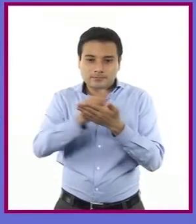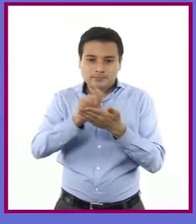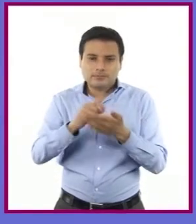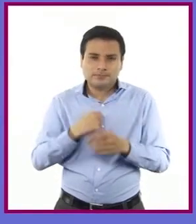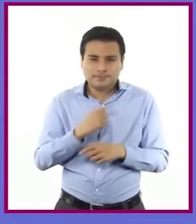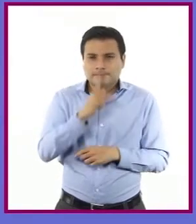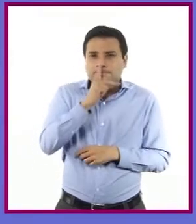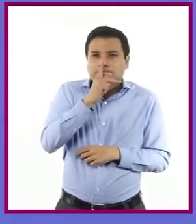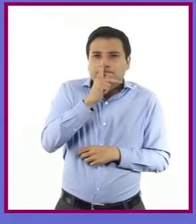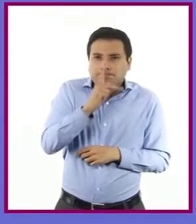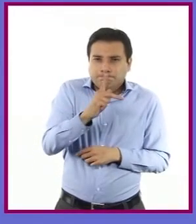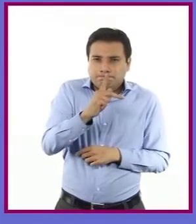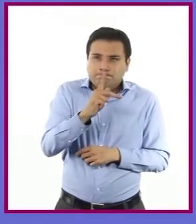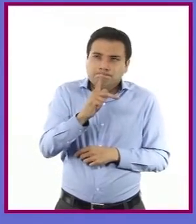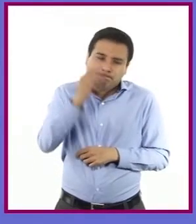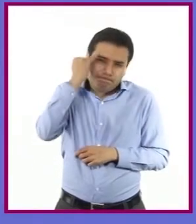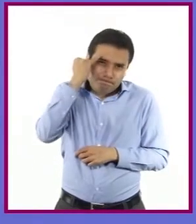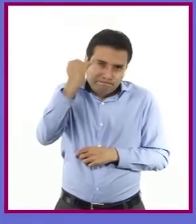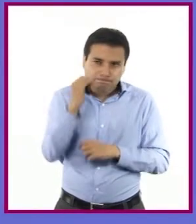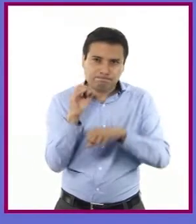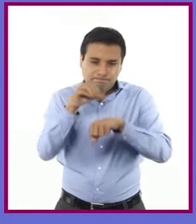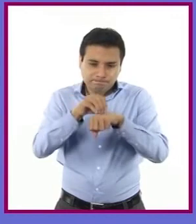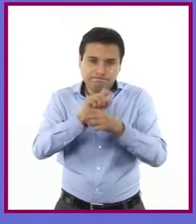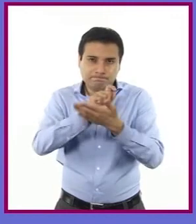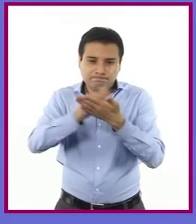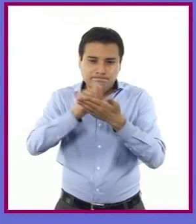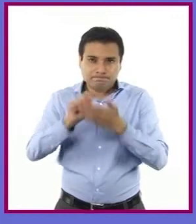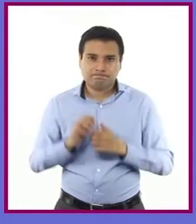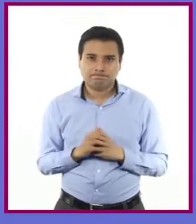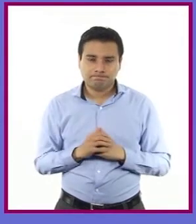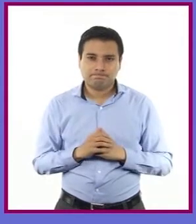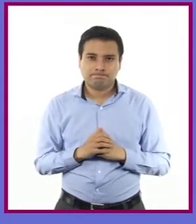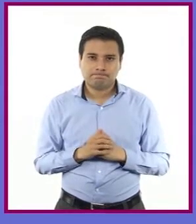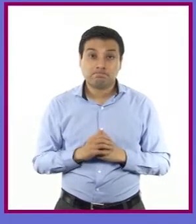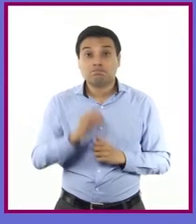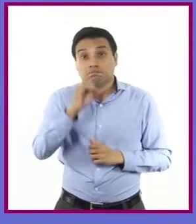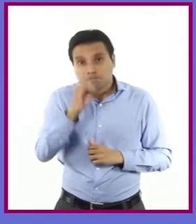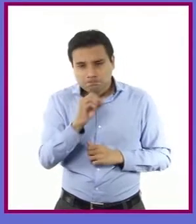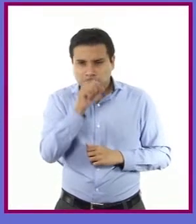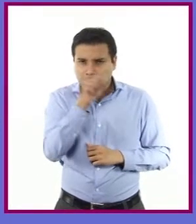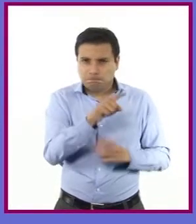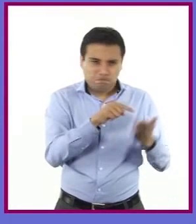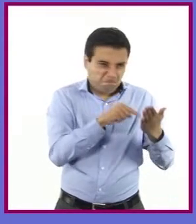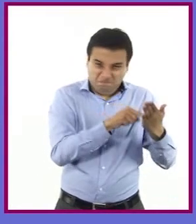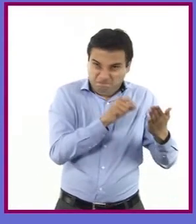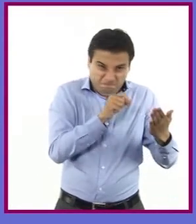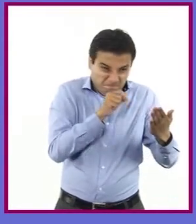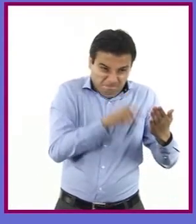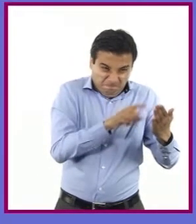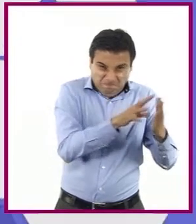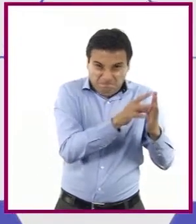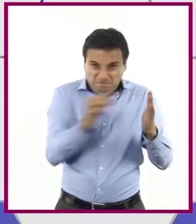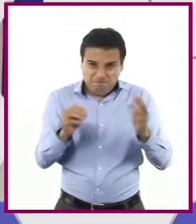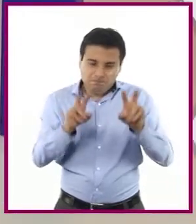haciendo una paráfrasis del texto original o citando textualmente, entre comillas, lo que expresa el autor.